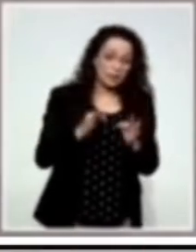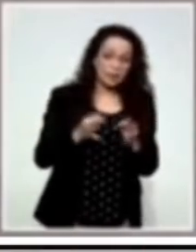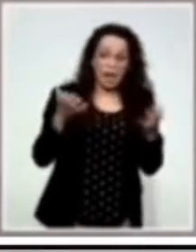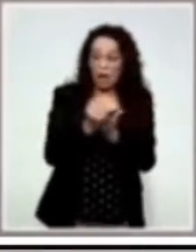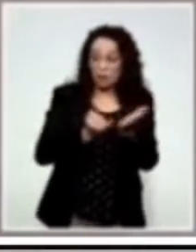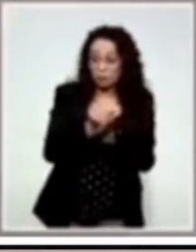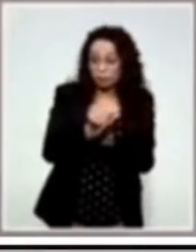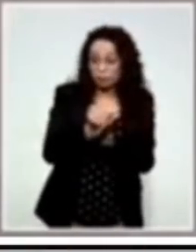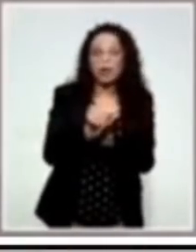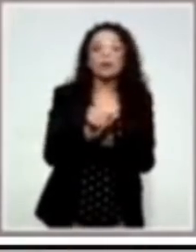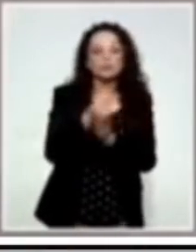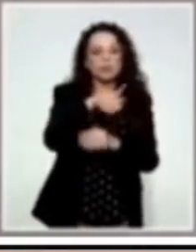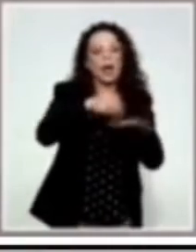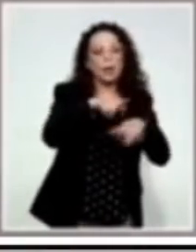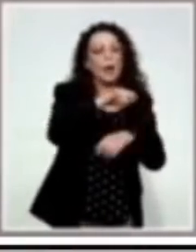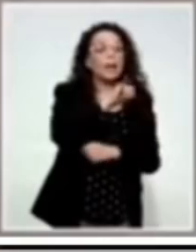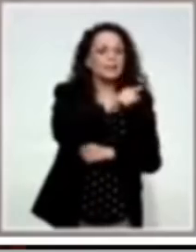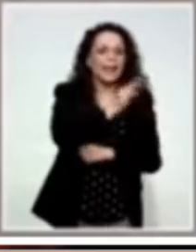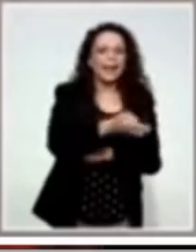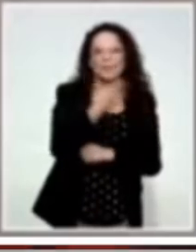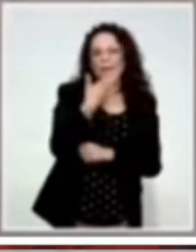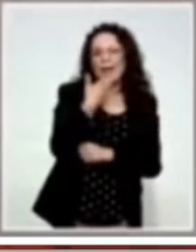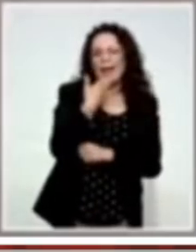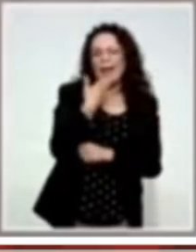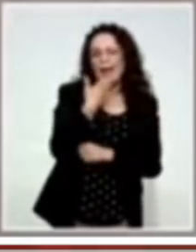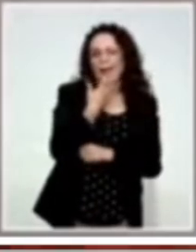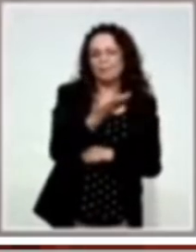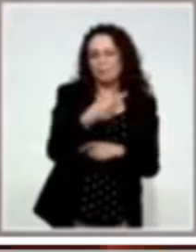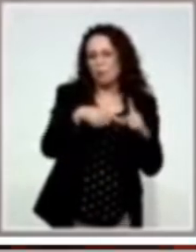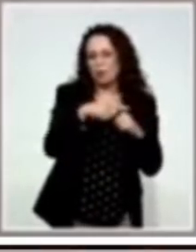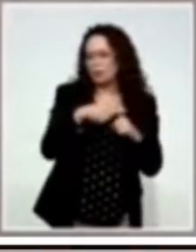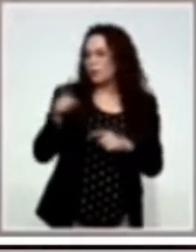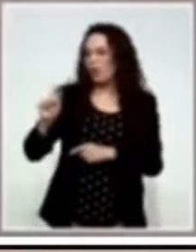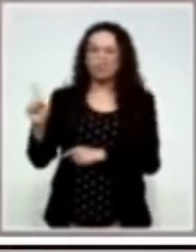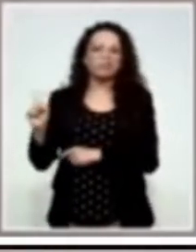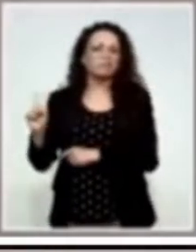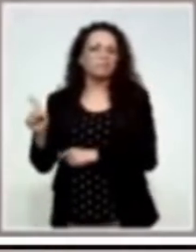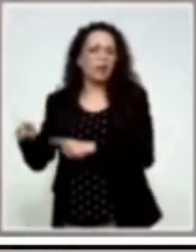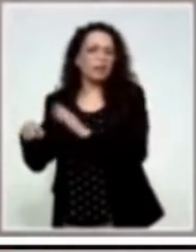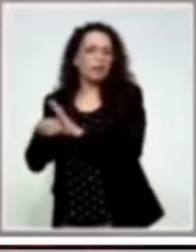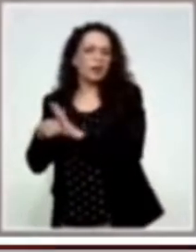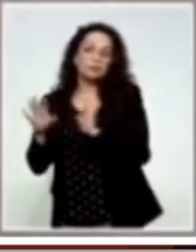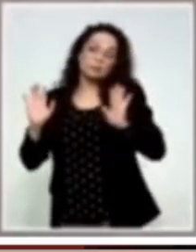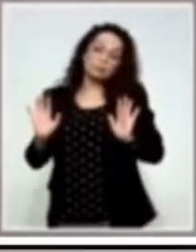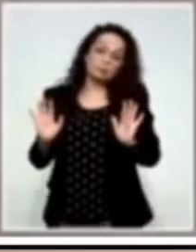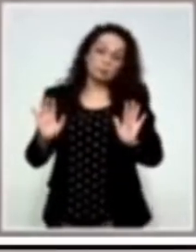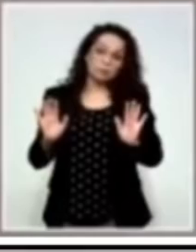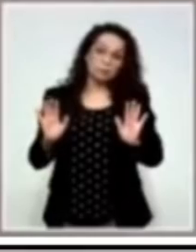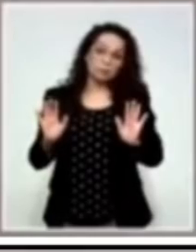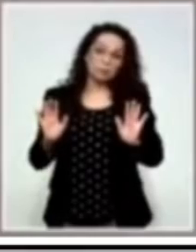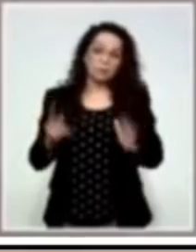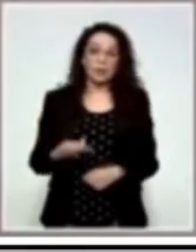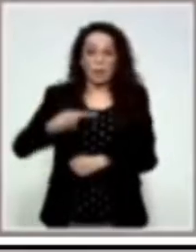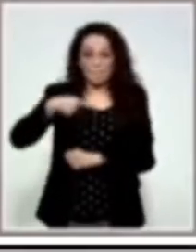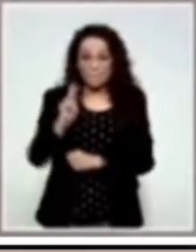otro. Mi apelación es que ojalá la discusión sobre lo que hace la Corte sea sobre los argumentos, sobre lo sustantivo, no tratando